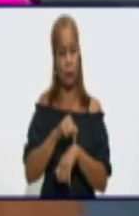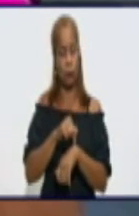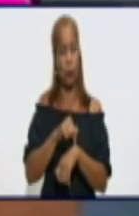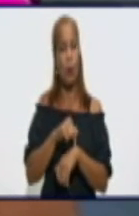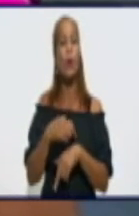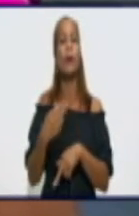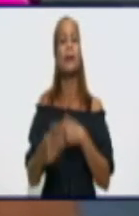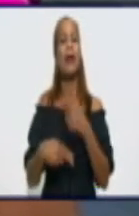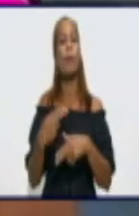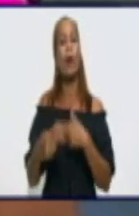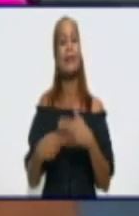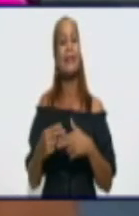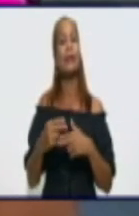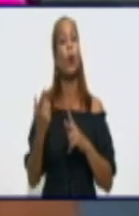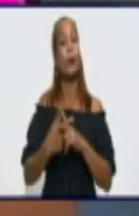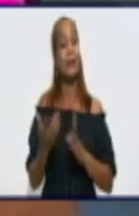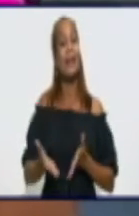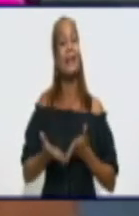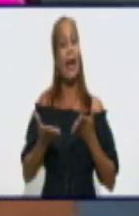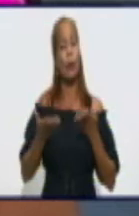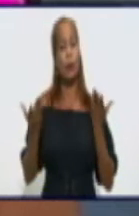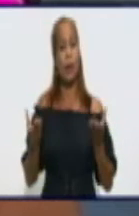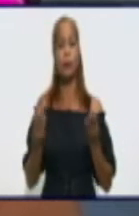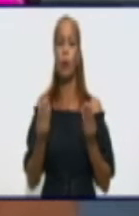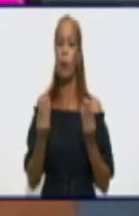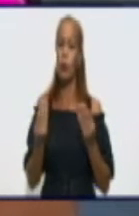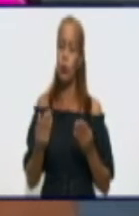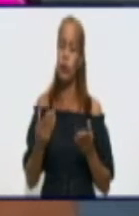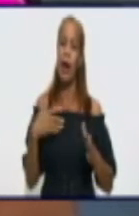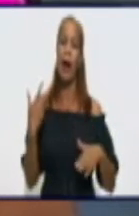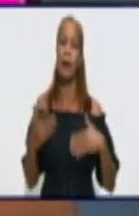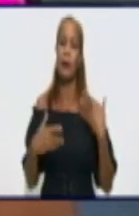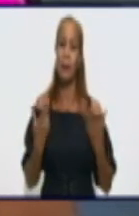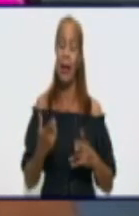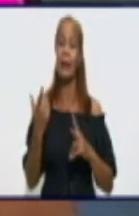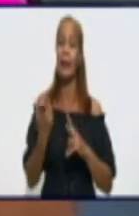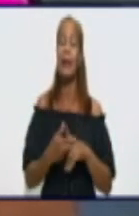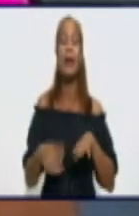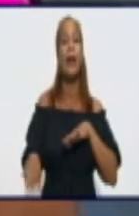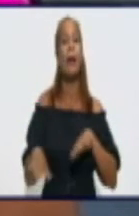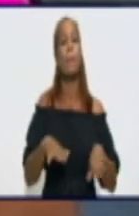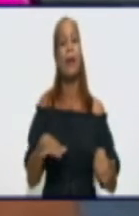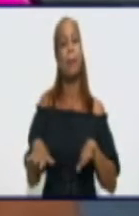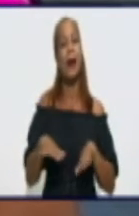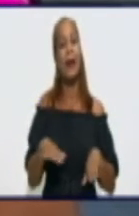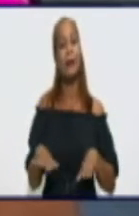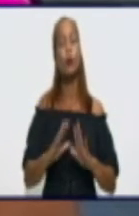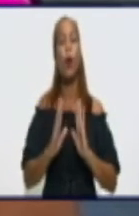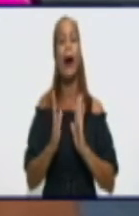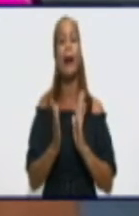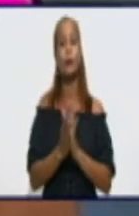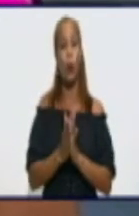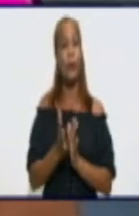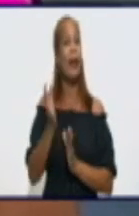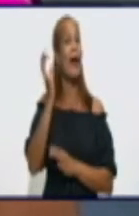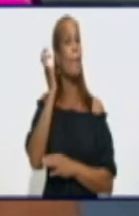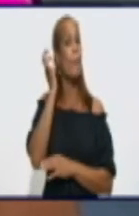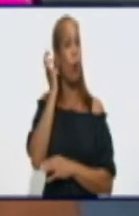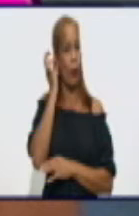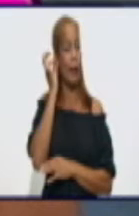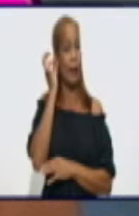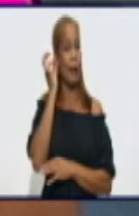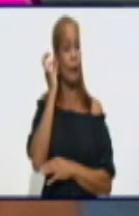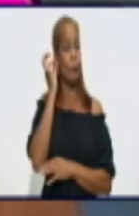estamos desarrollando varias actividades y estamos preparando también a nuestras federadas en